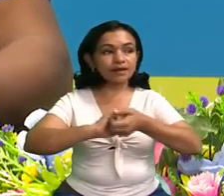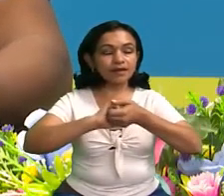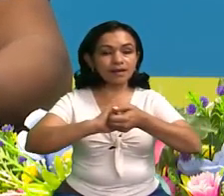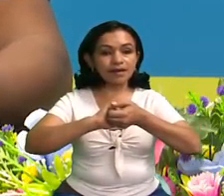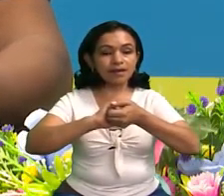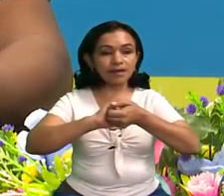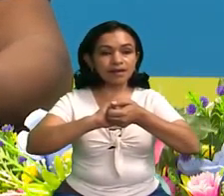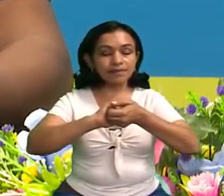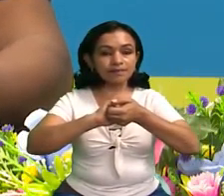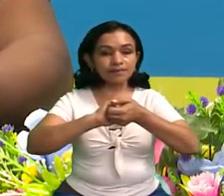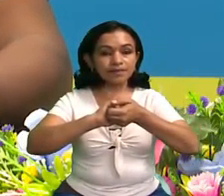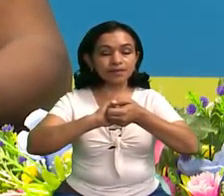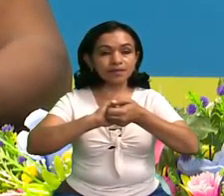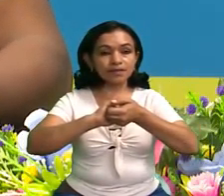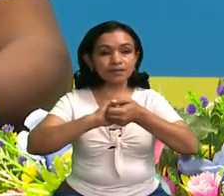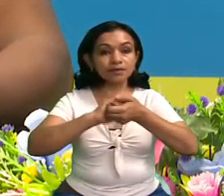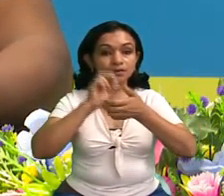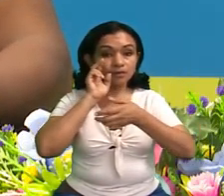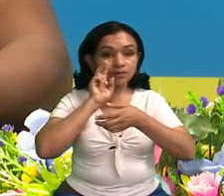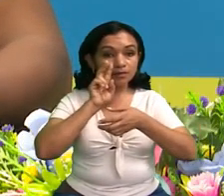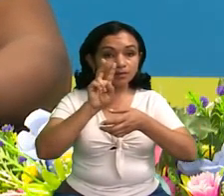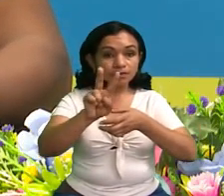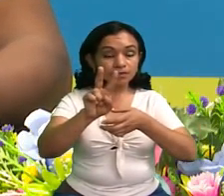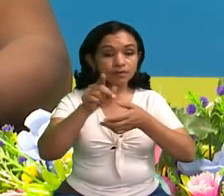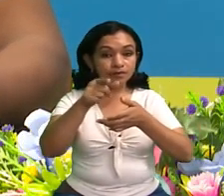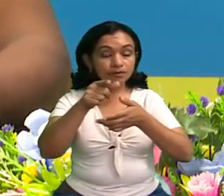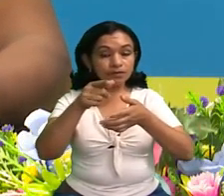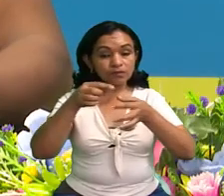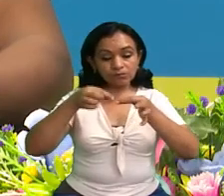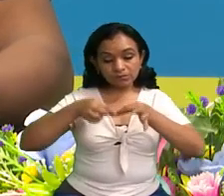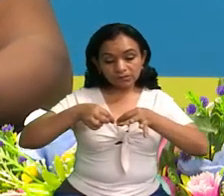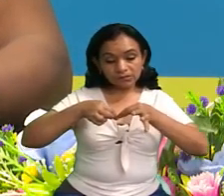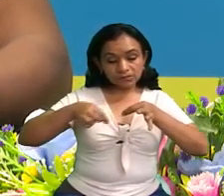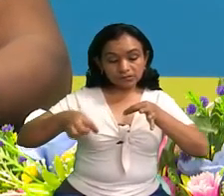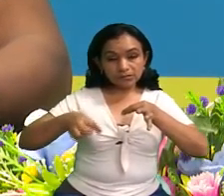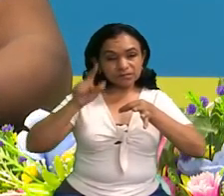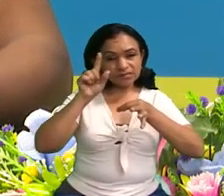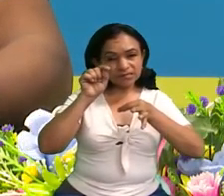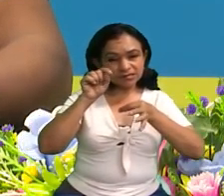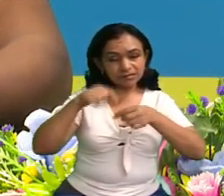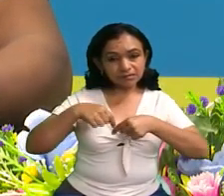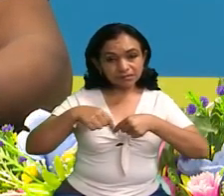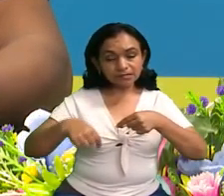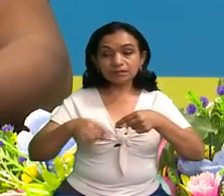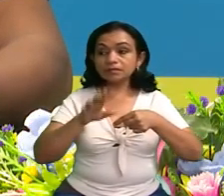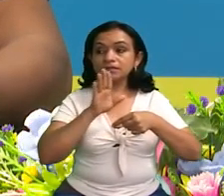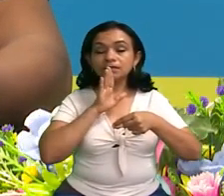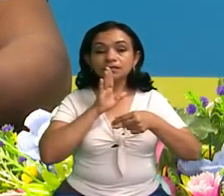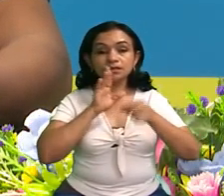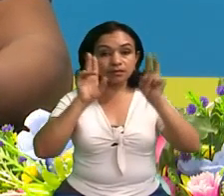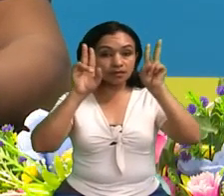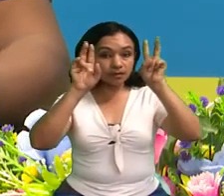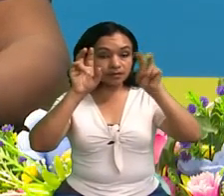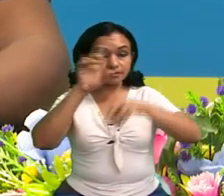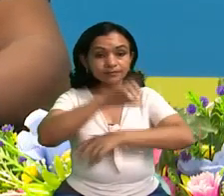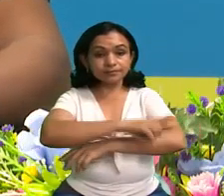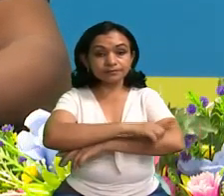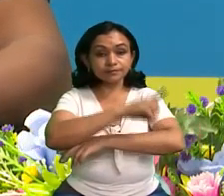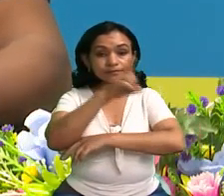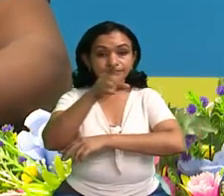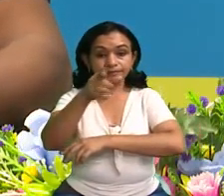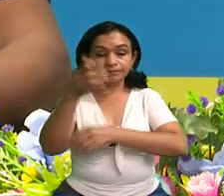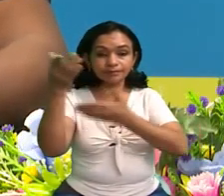viendo en estos momentos? ¿Padece de estría? Precisamente de este tema vamos a hablar el día de hoy y para ello